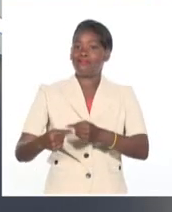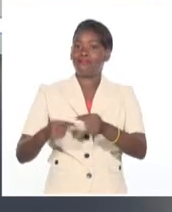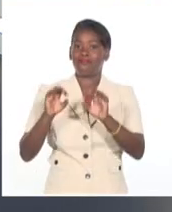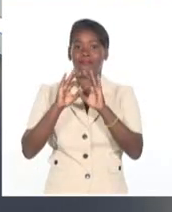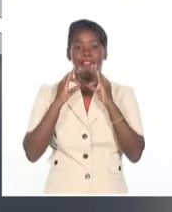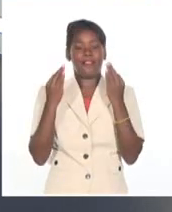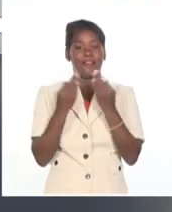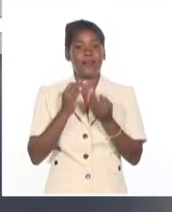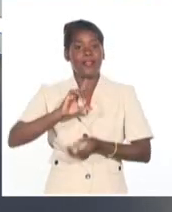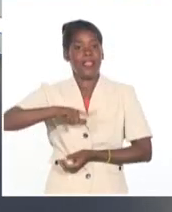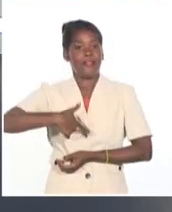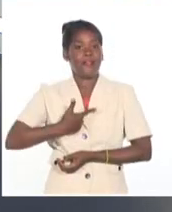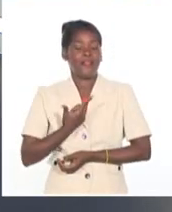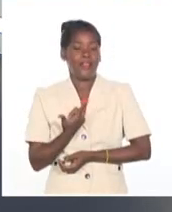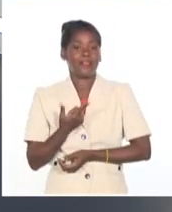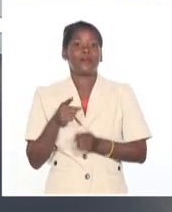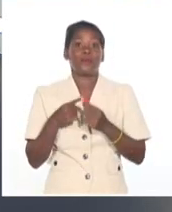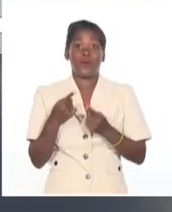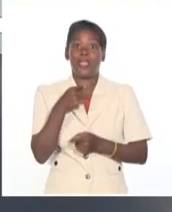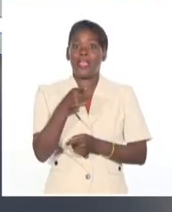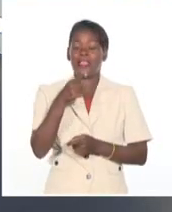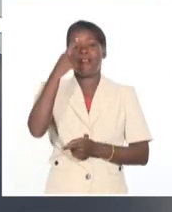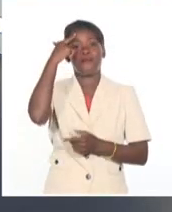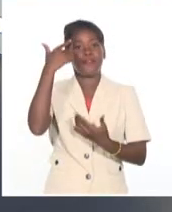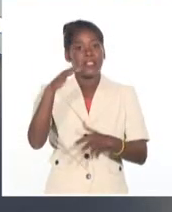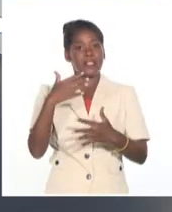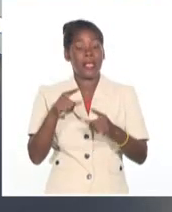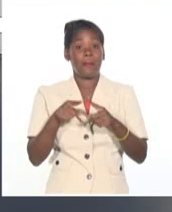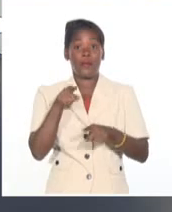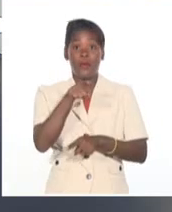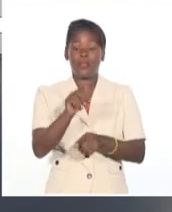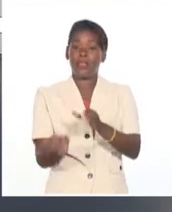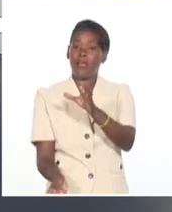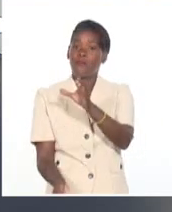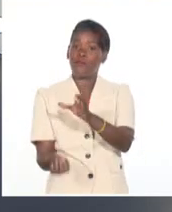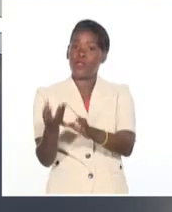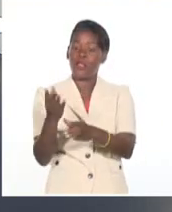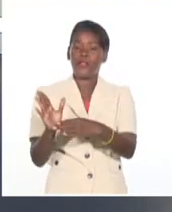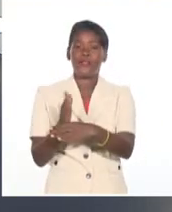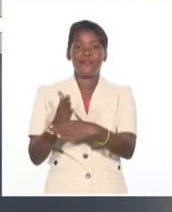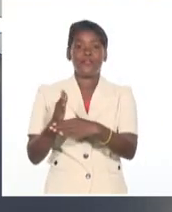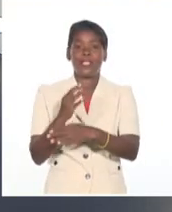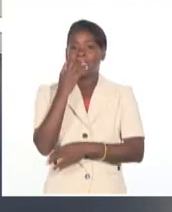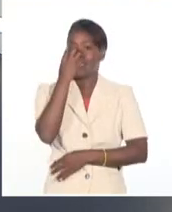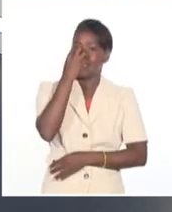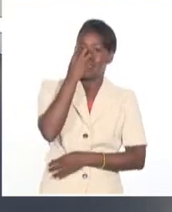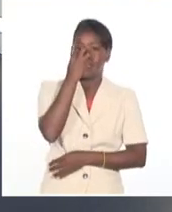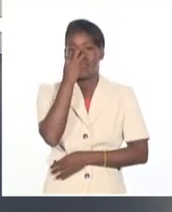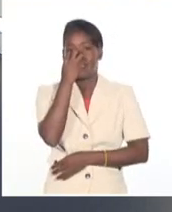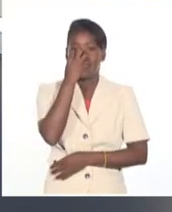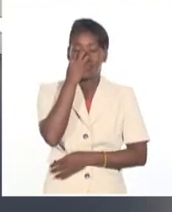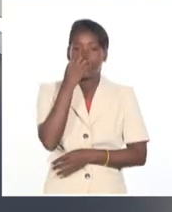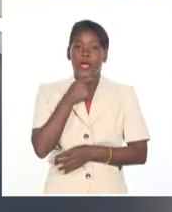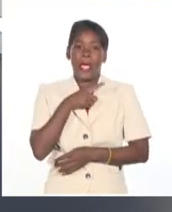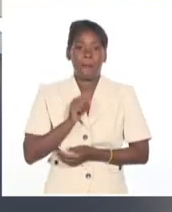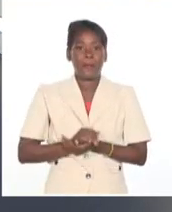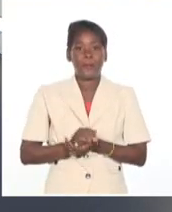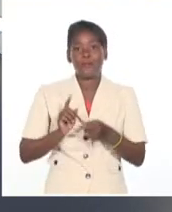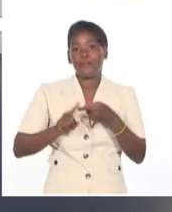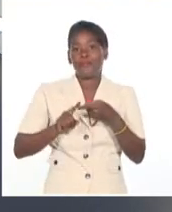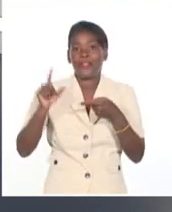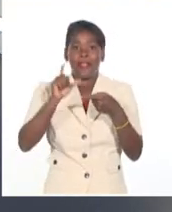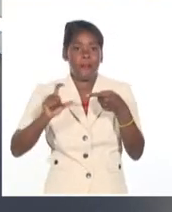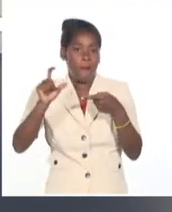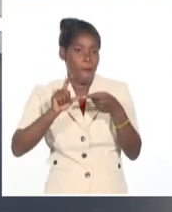artes escénicas, quien es también fundadora de varios circos en provincias cubanas como Camagüey, como Granma, como